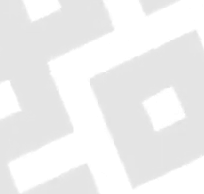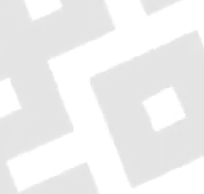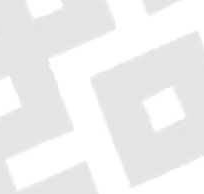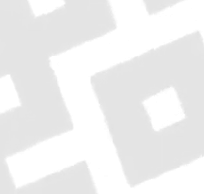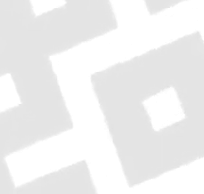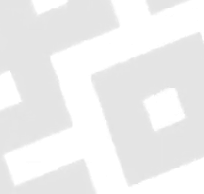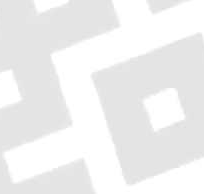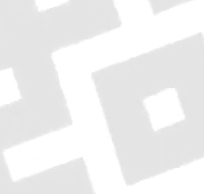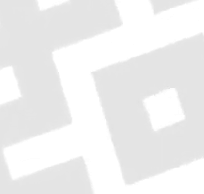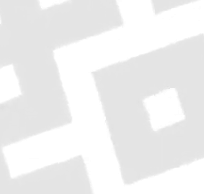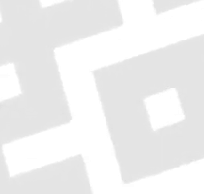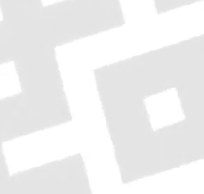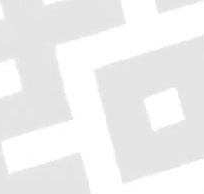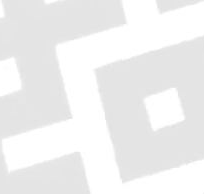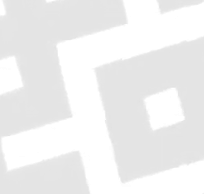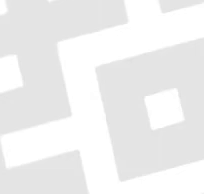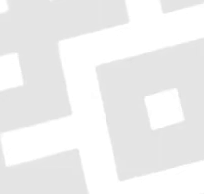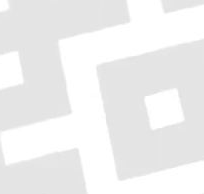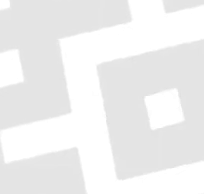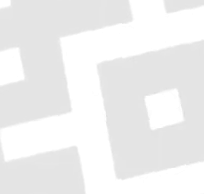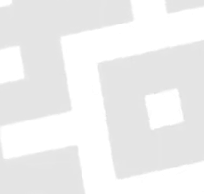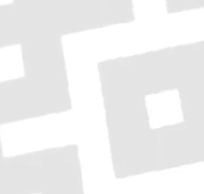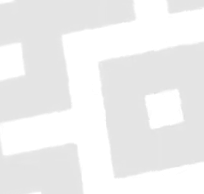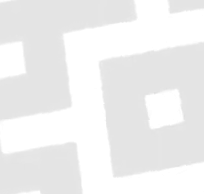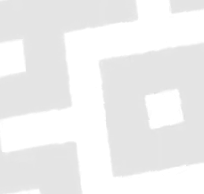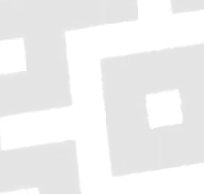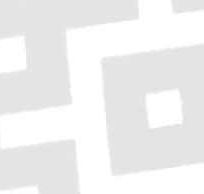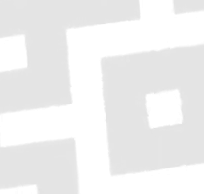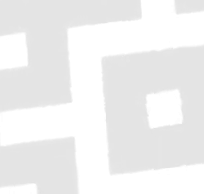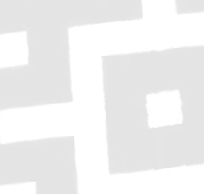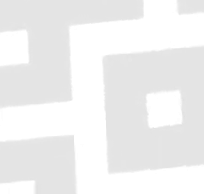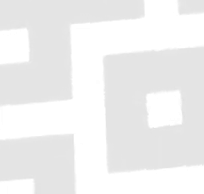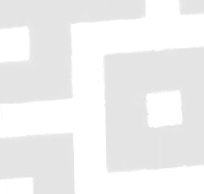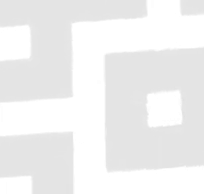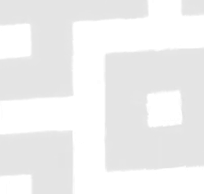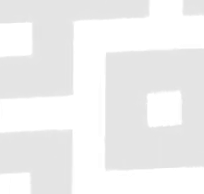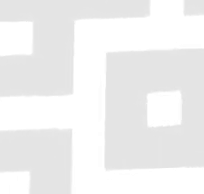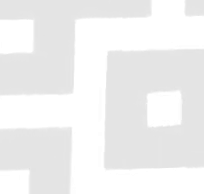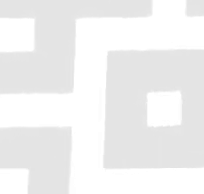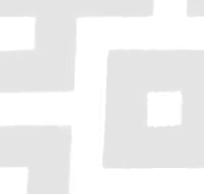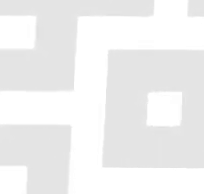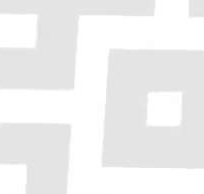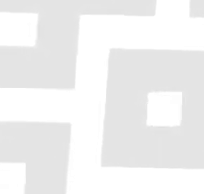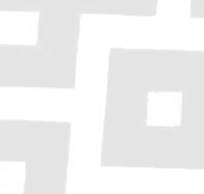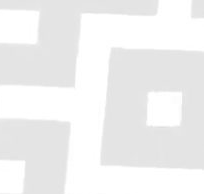estrategia estatal contra el coronavirus actualización en veracruz